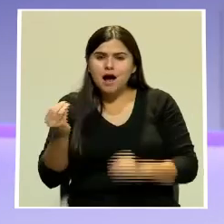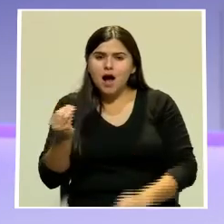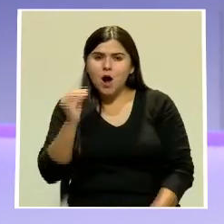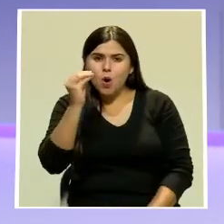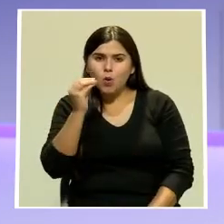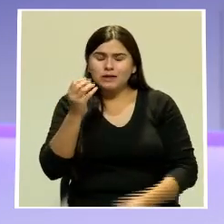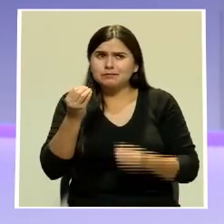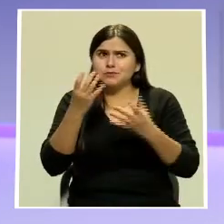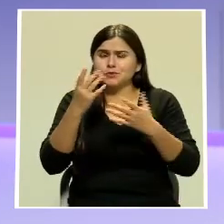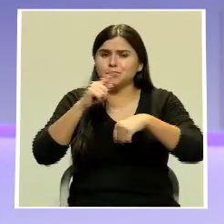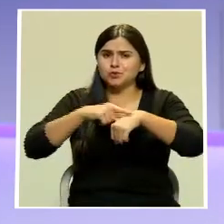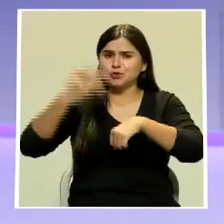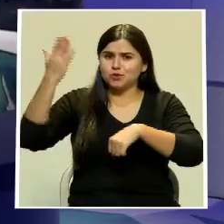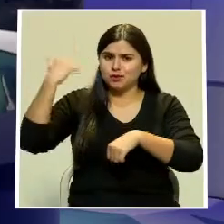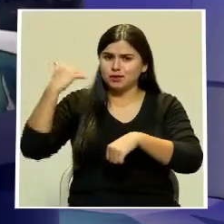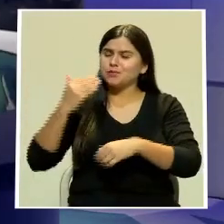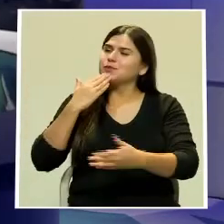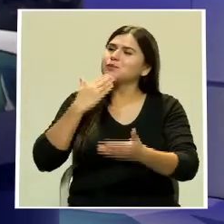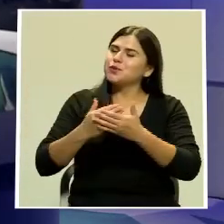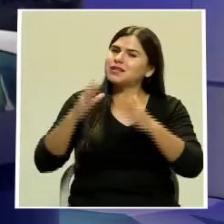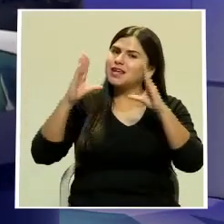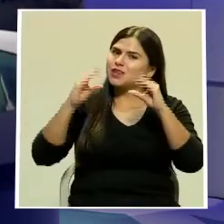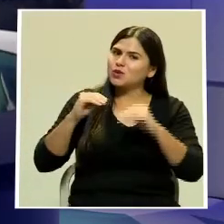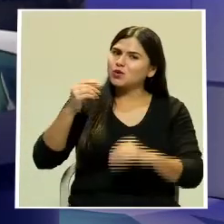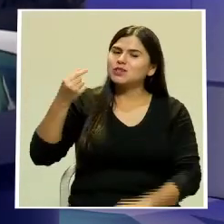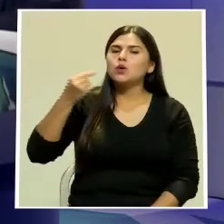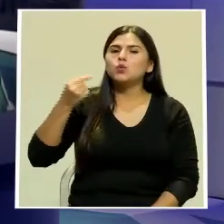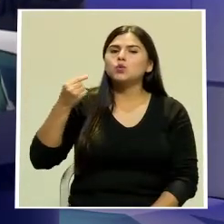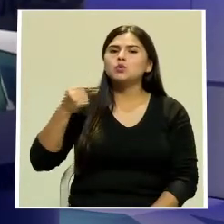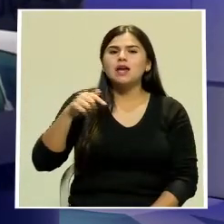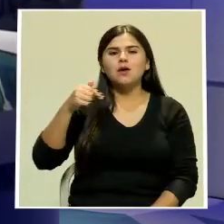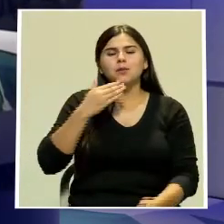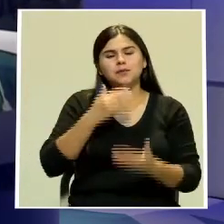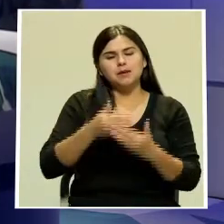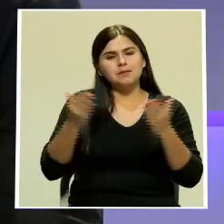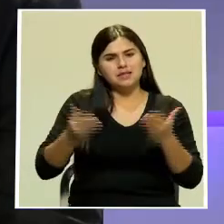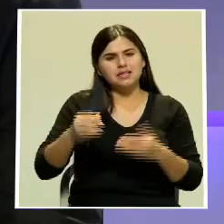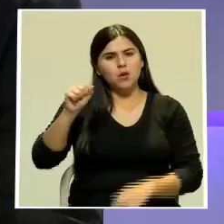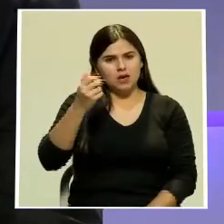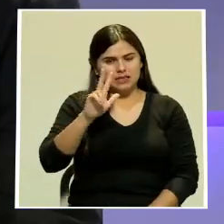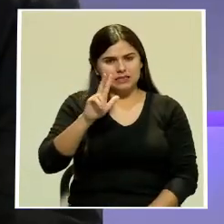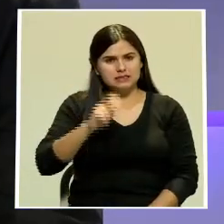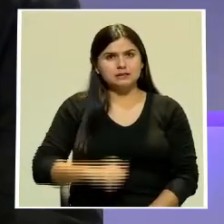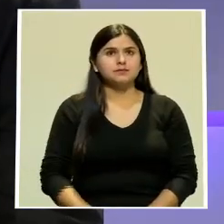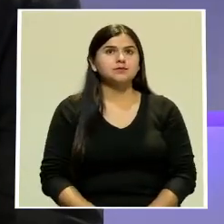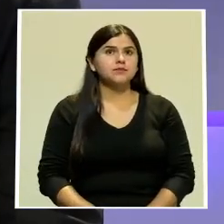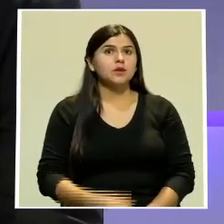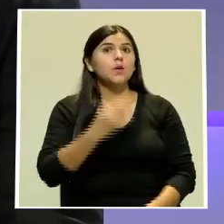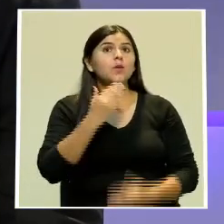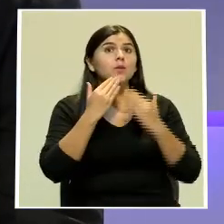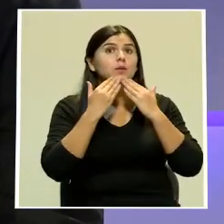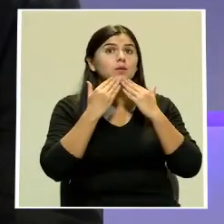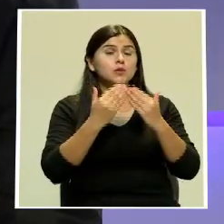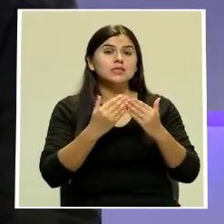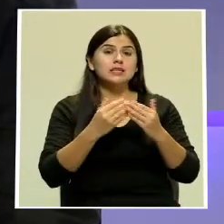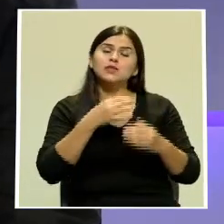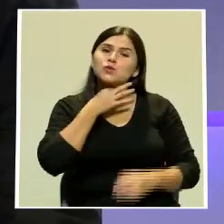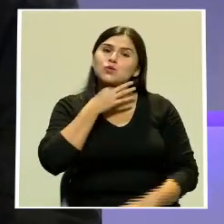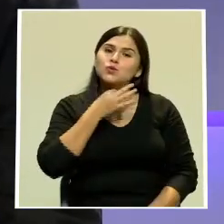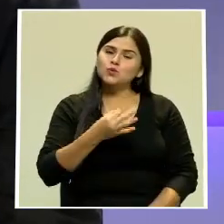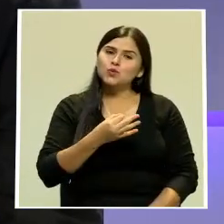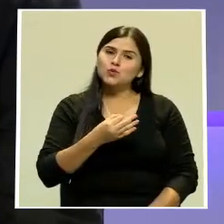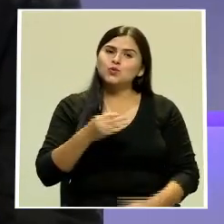tiempo. Buenas noches, Gustavo Viales. Bienvenido al set de Costa Rica Noticias. Muchas gracias, muy buenas noches. Es un placer poder compartir con ustedes en estos